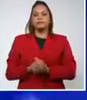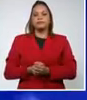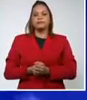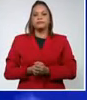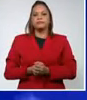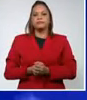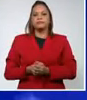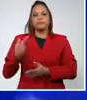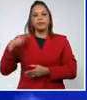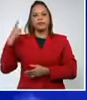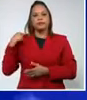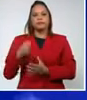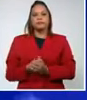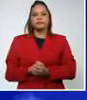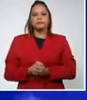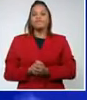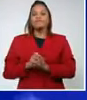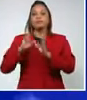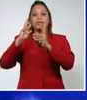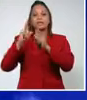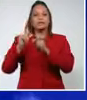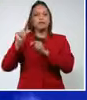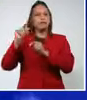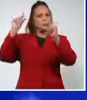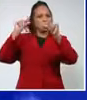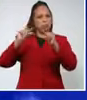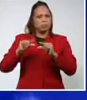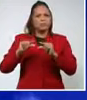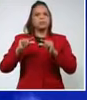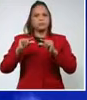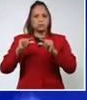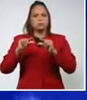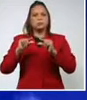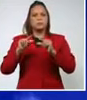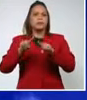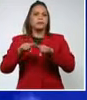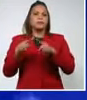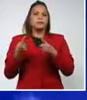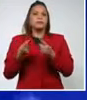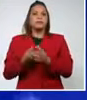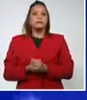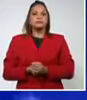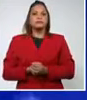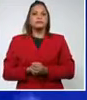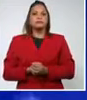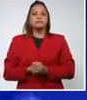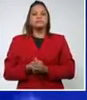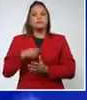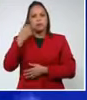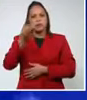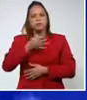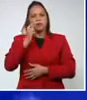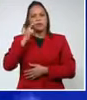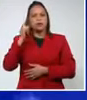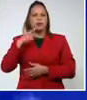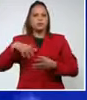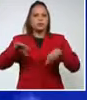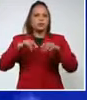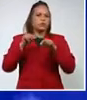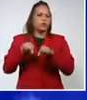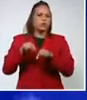ayer, una cifra de una reducción que vamos a ver el comportamiento en estos